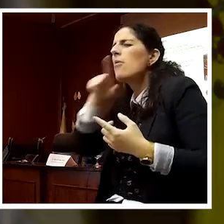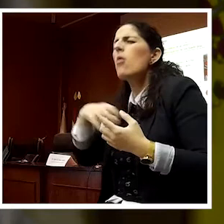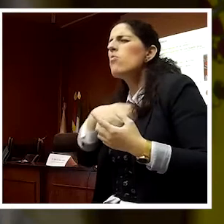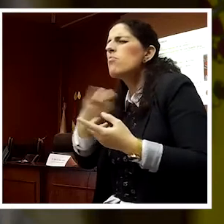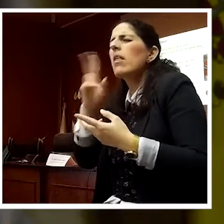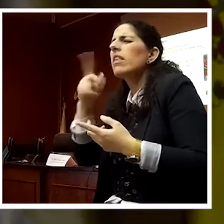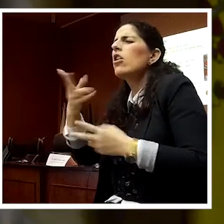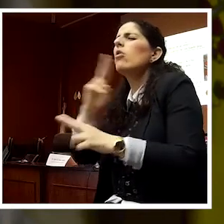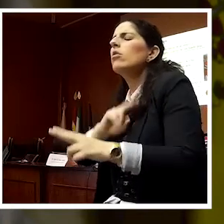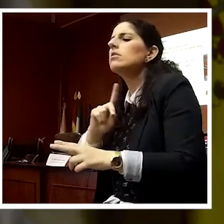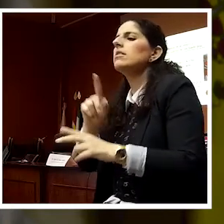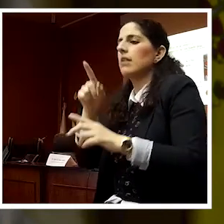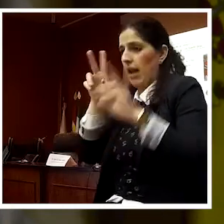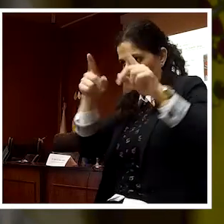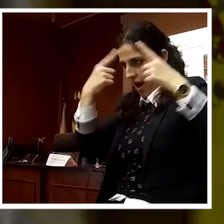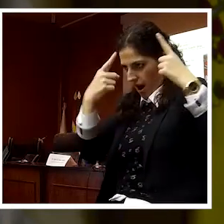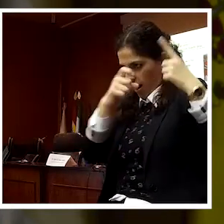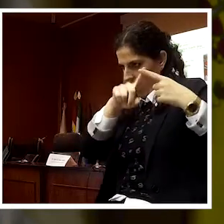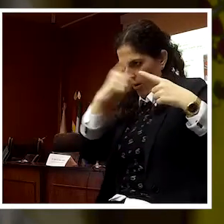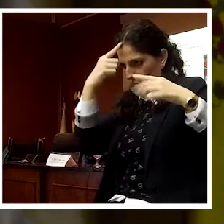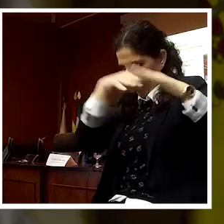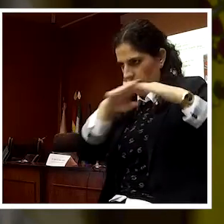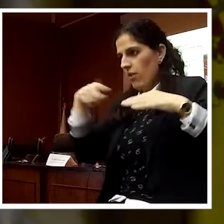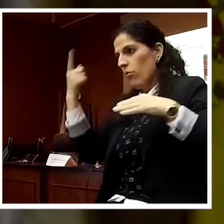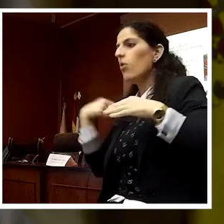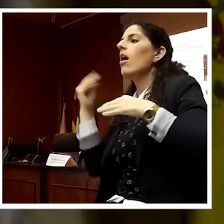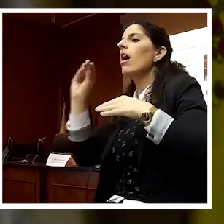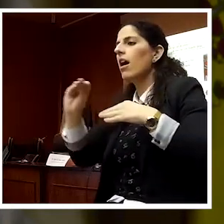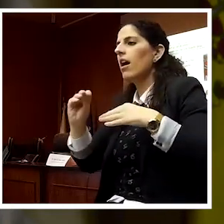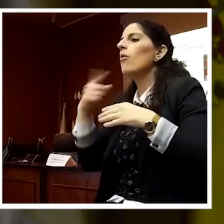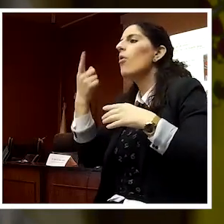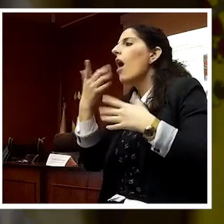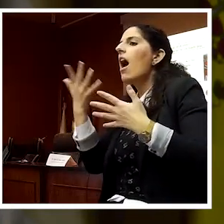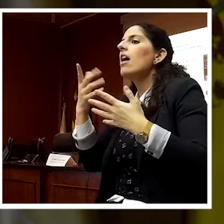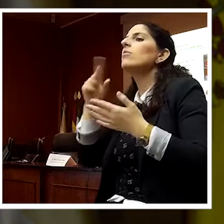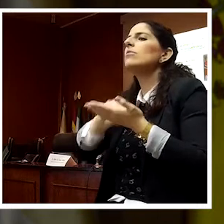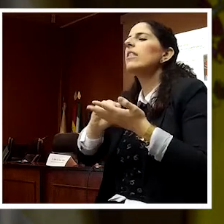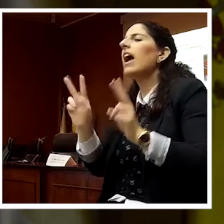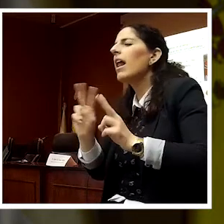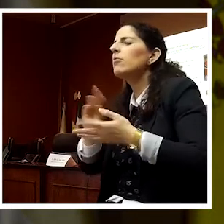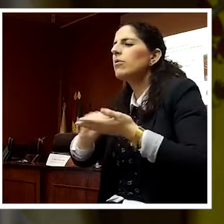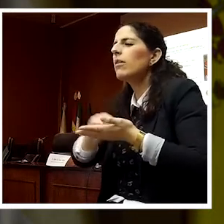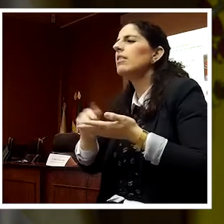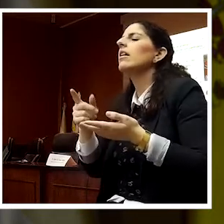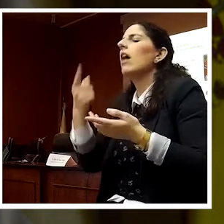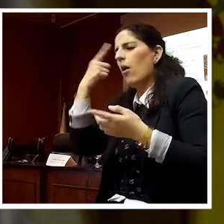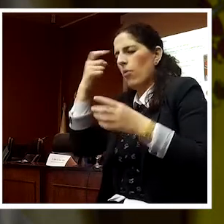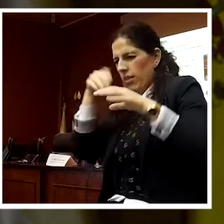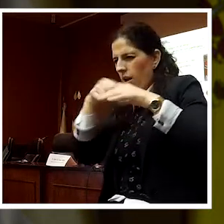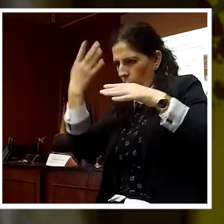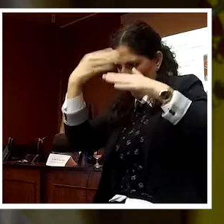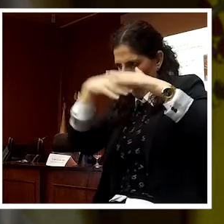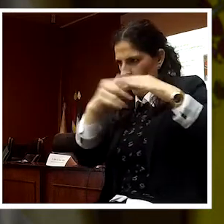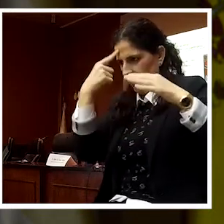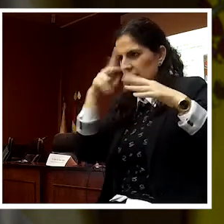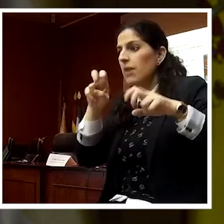una puntualización cuando estemos delante de un paciente que supuestamente tenga alguna cosa grave, alguna patología, veréis lo importante que